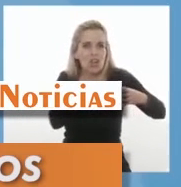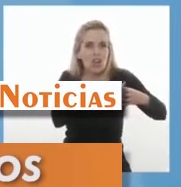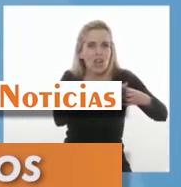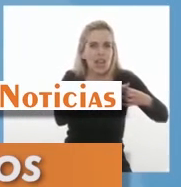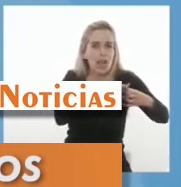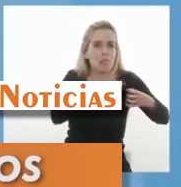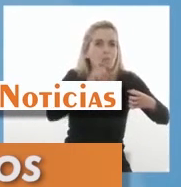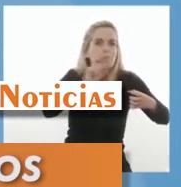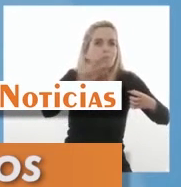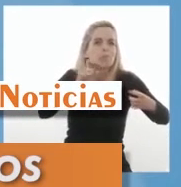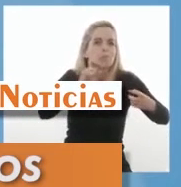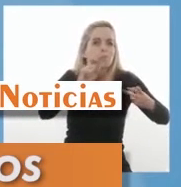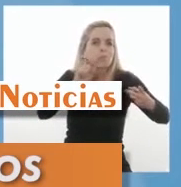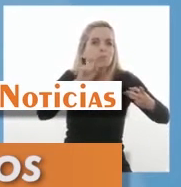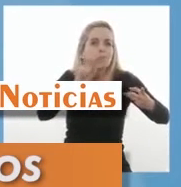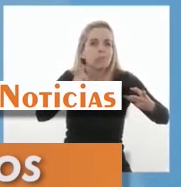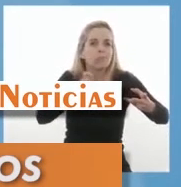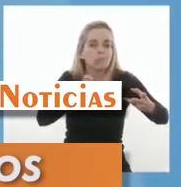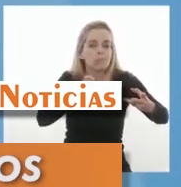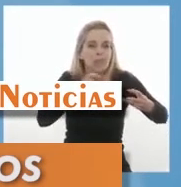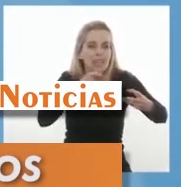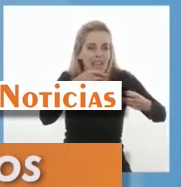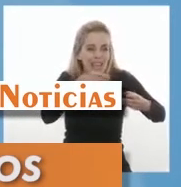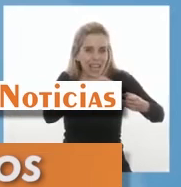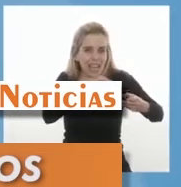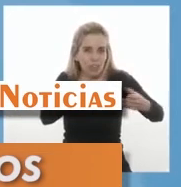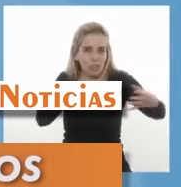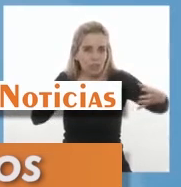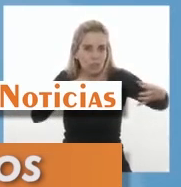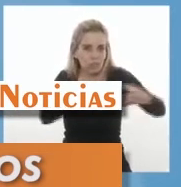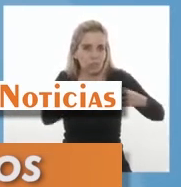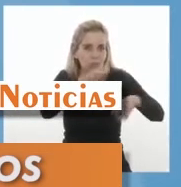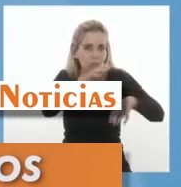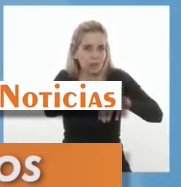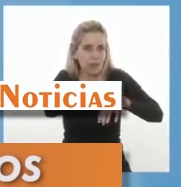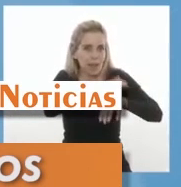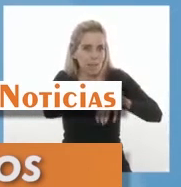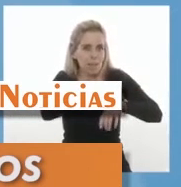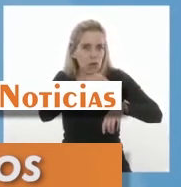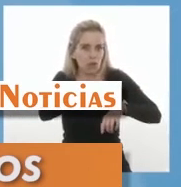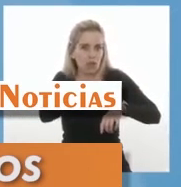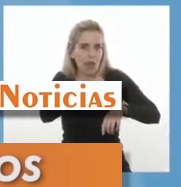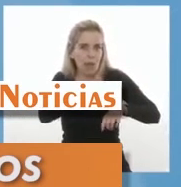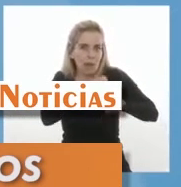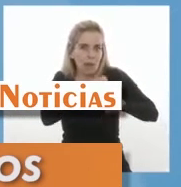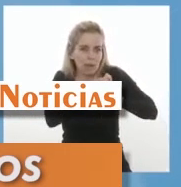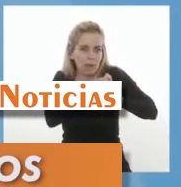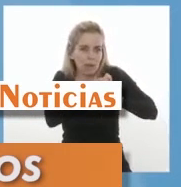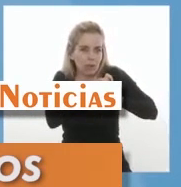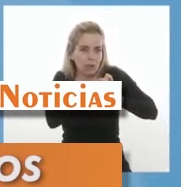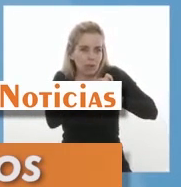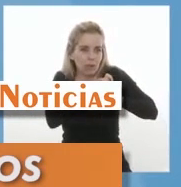político para acompañar, ¿no? A la gente, a las decisiones que tome el Departamento Ejecutivo local, dar una mano como lo hicimos desde